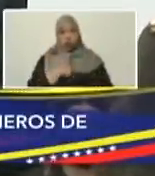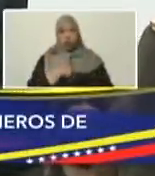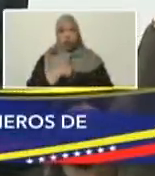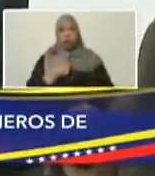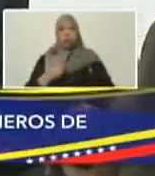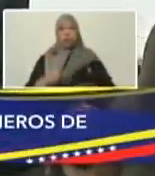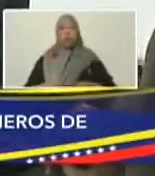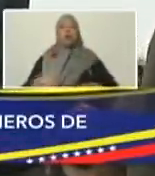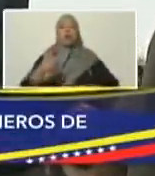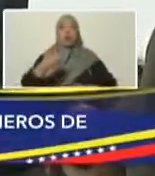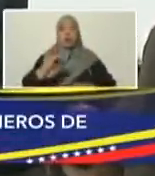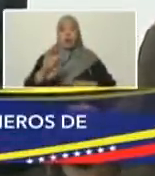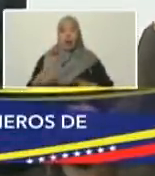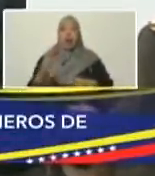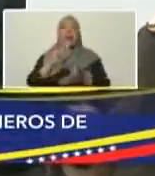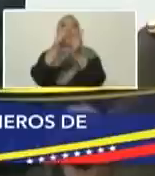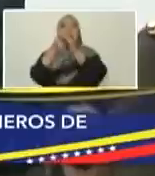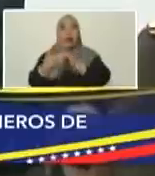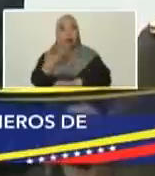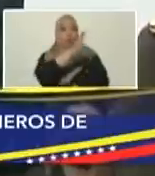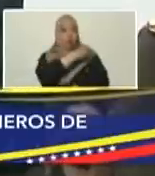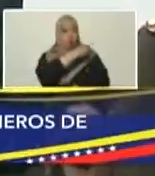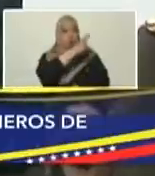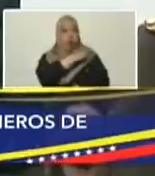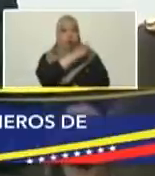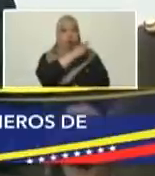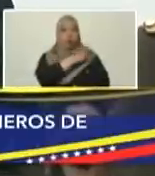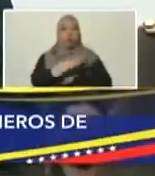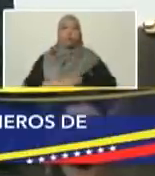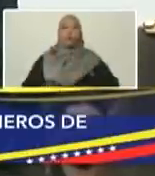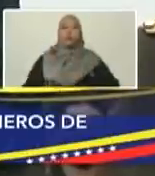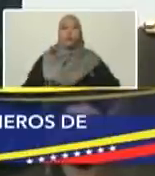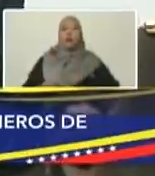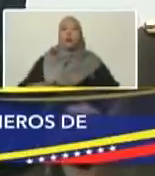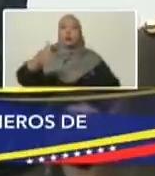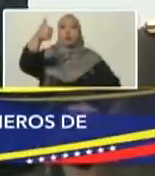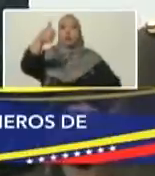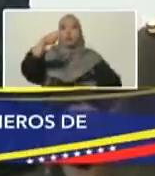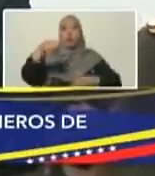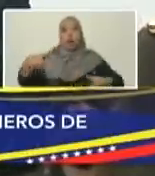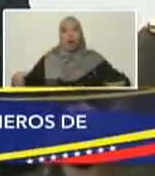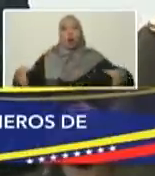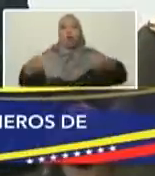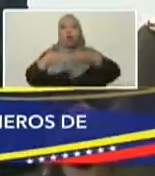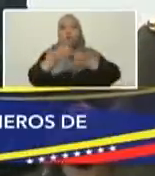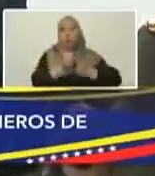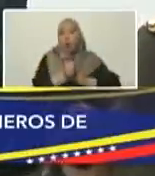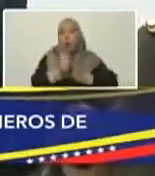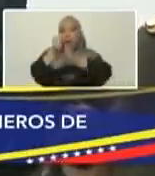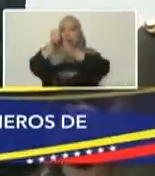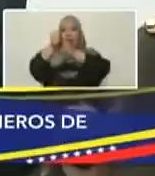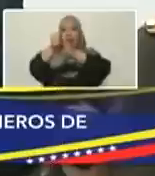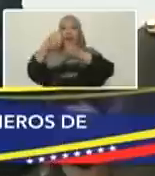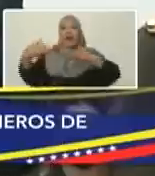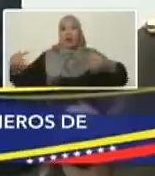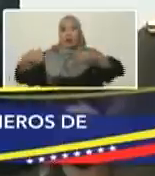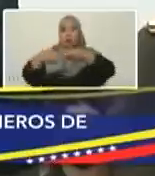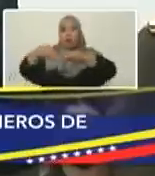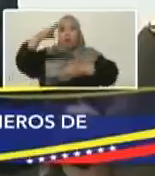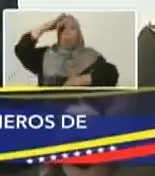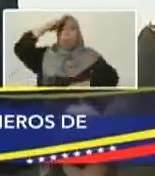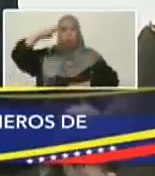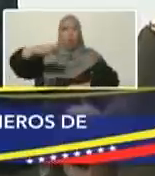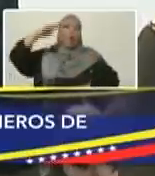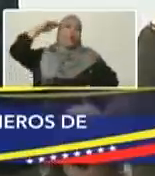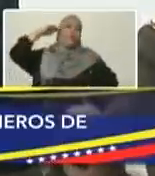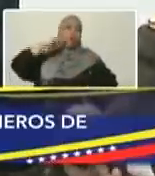ascenso de ustedes como oficiales al grado de contraalmirante de nuestra gloriosa Armada